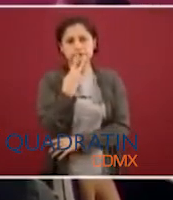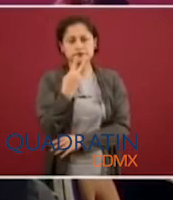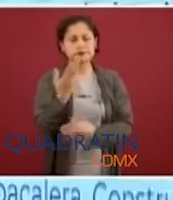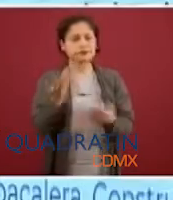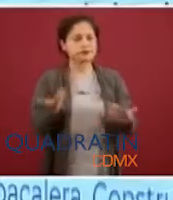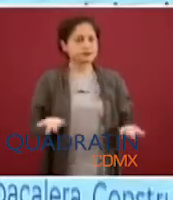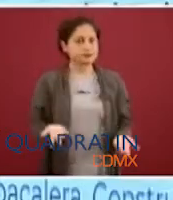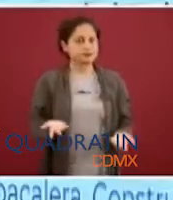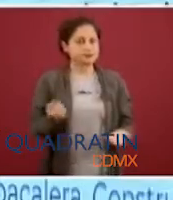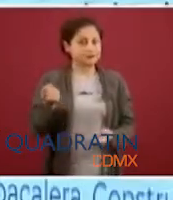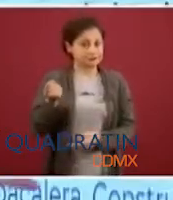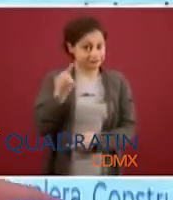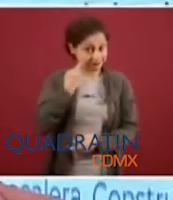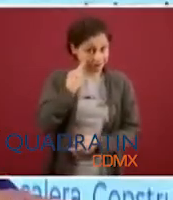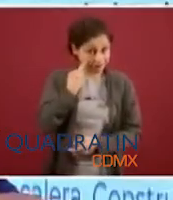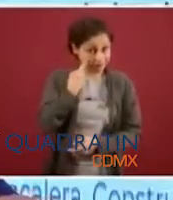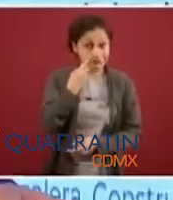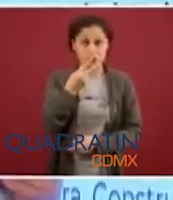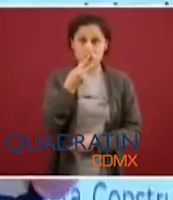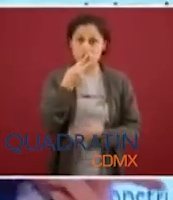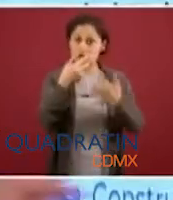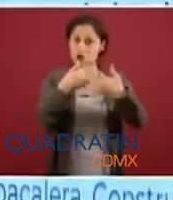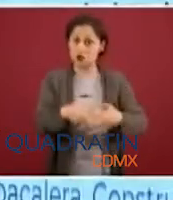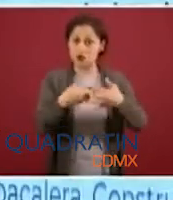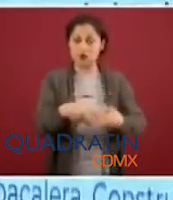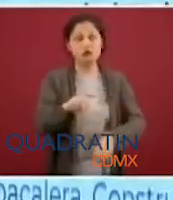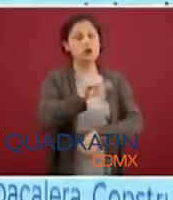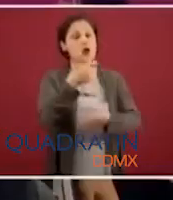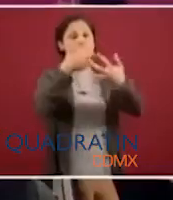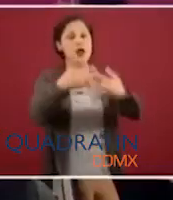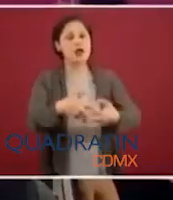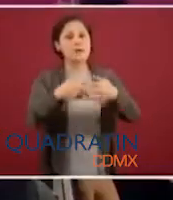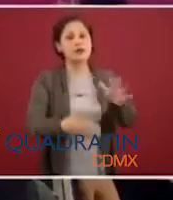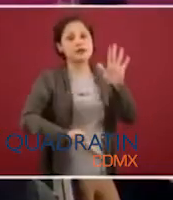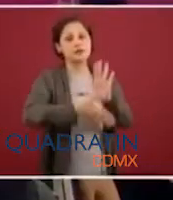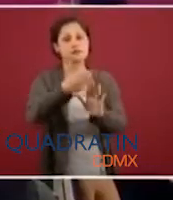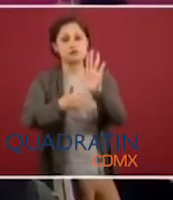tabacalera, construcción y otras industrias no esenciales.